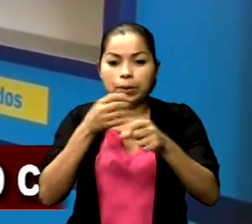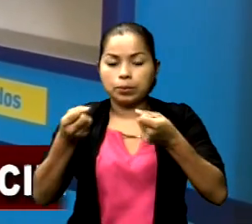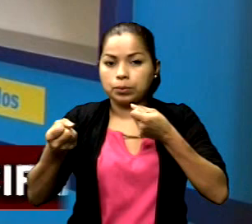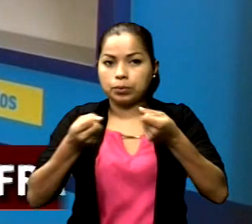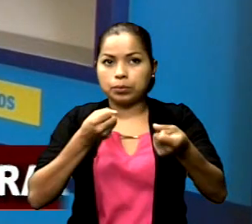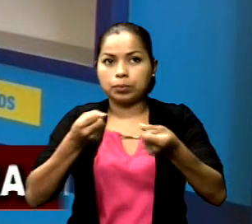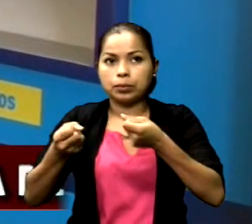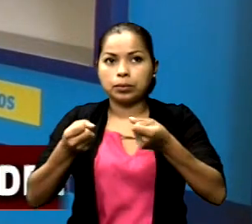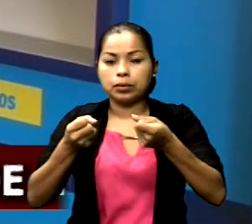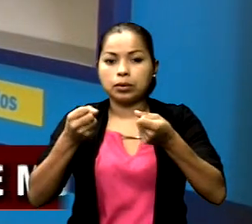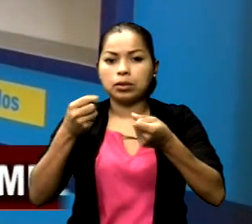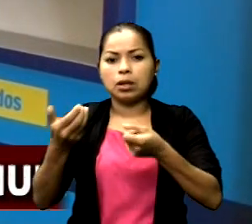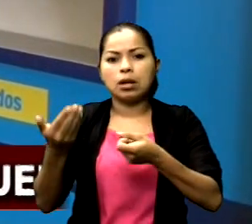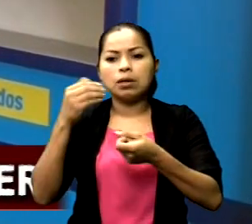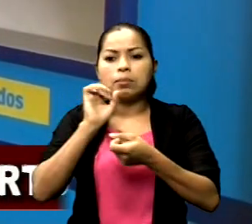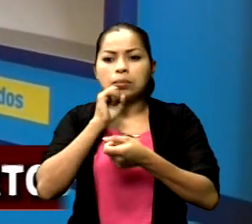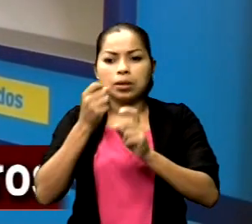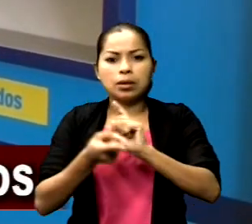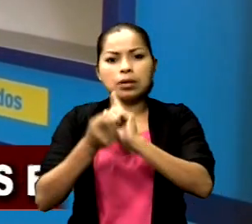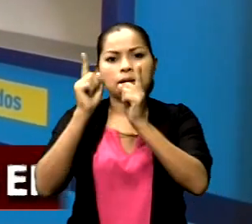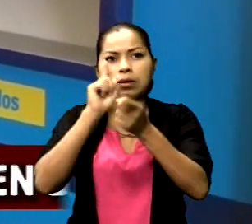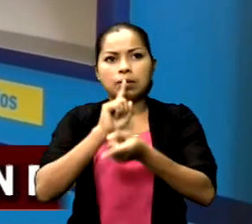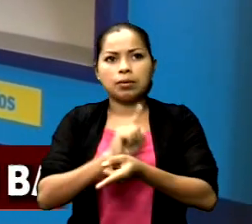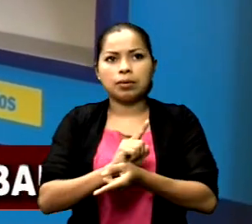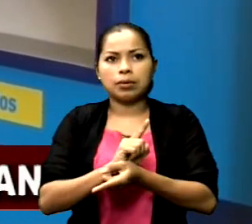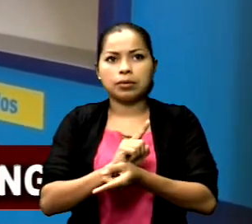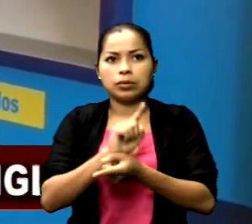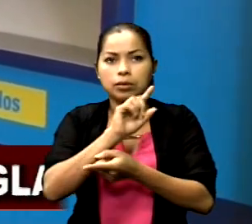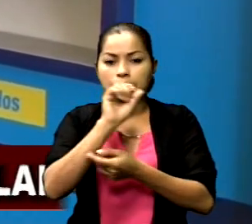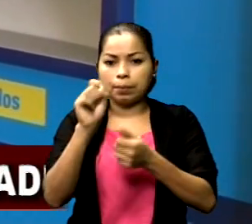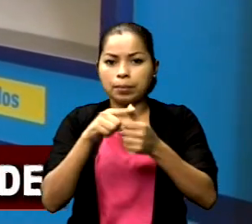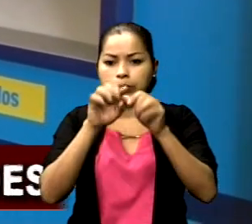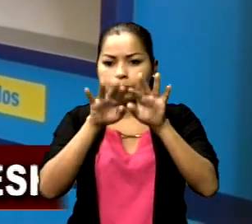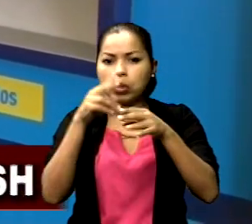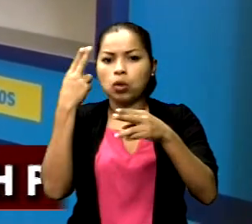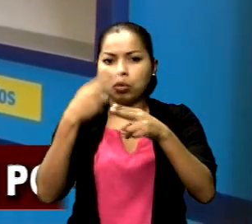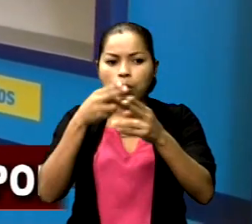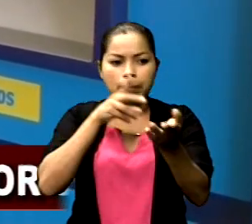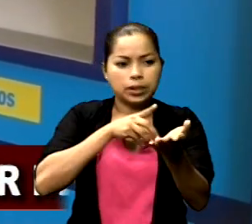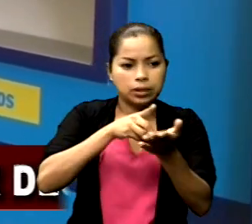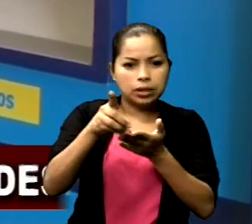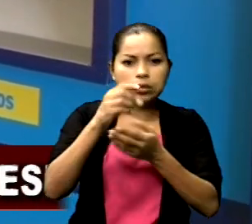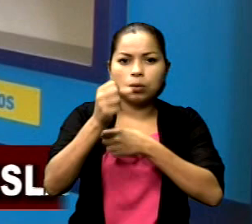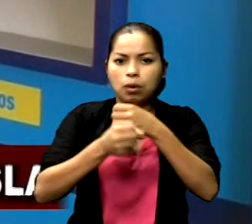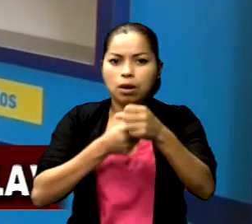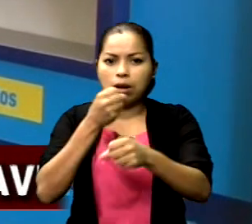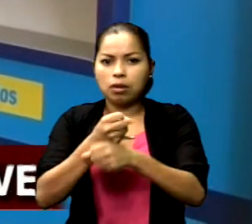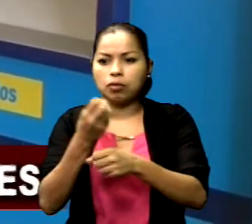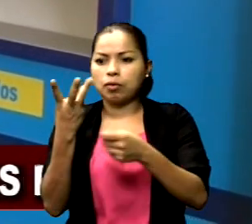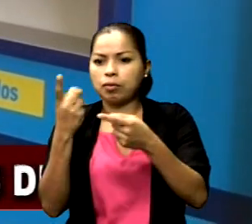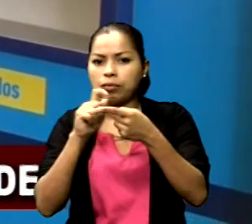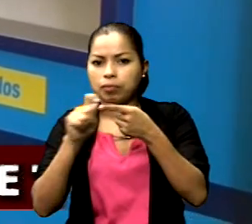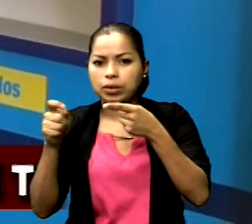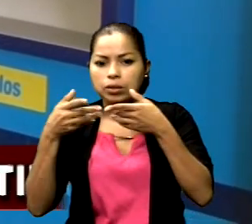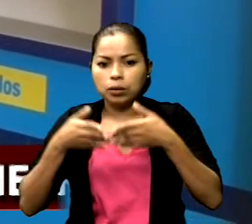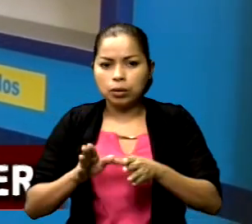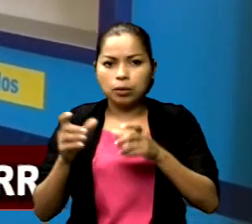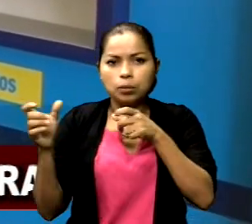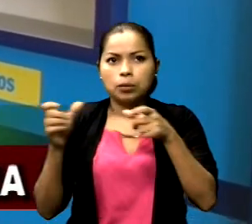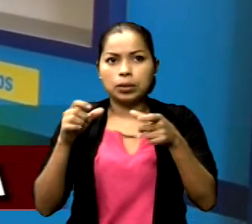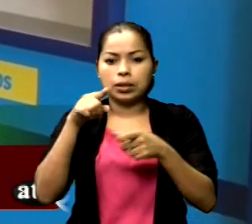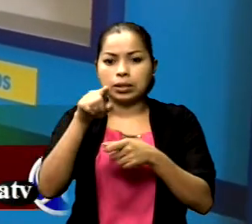renovación Ya, todos los datos, cuando ya tenga todos los datos, lo revisa bien, ve si todos los datos están correctos, aquí sale la opción de